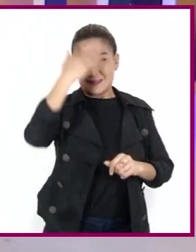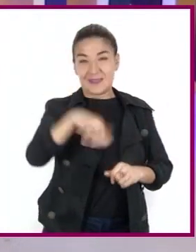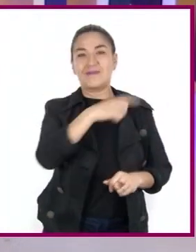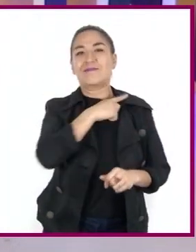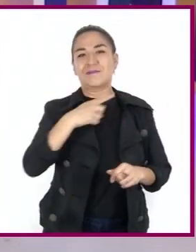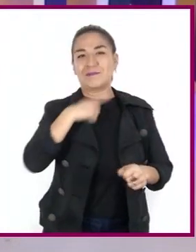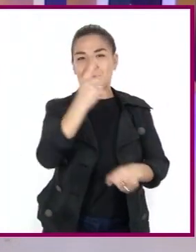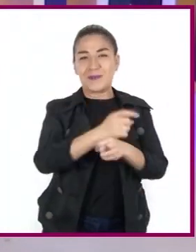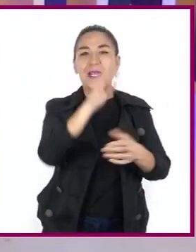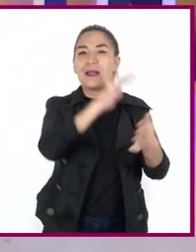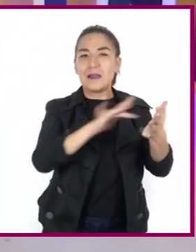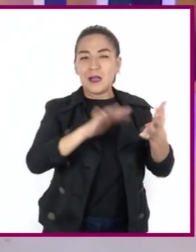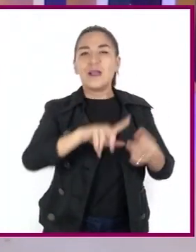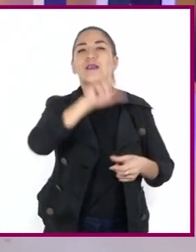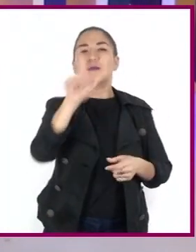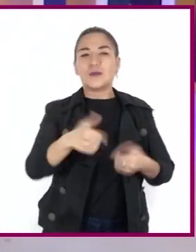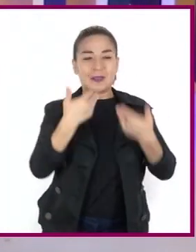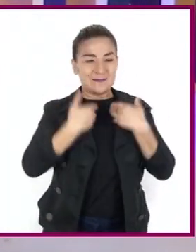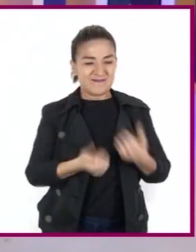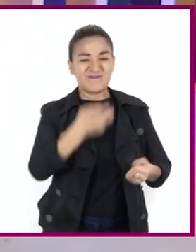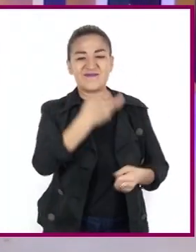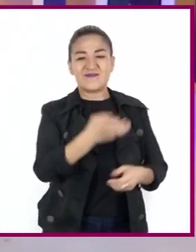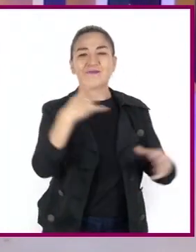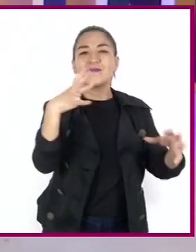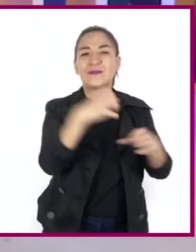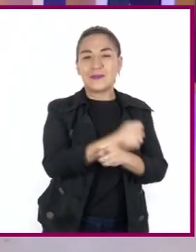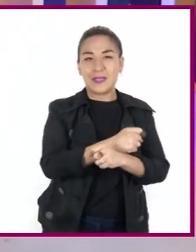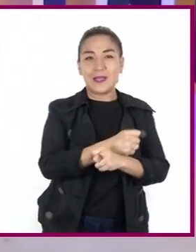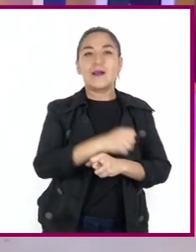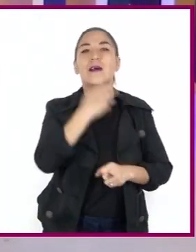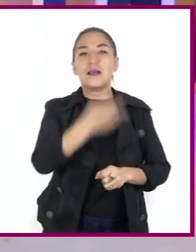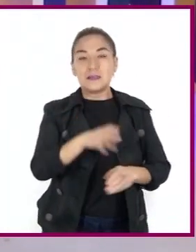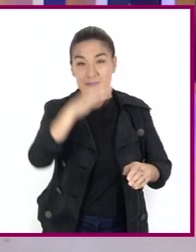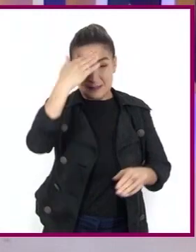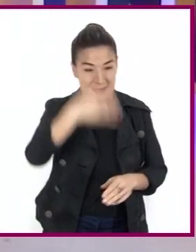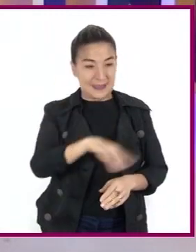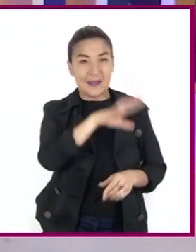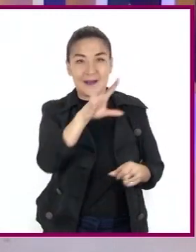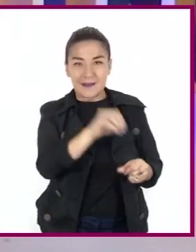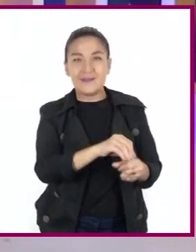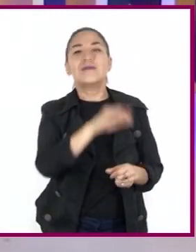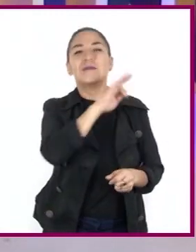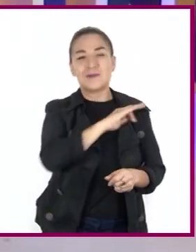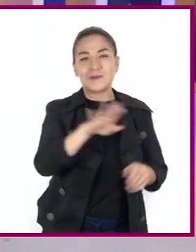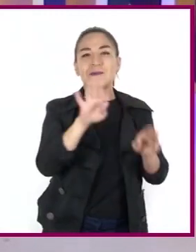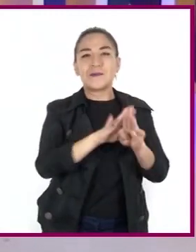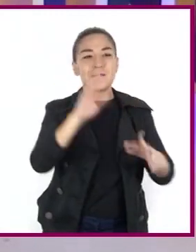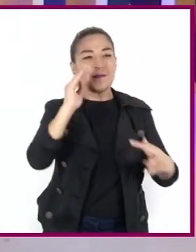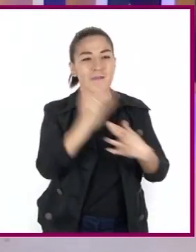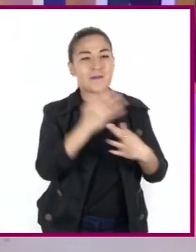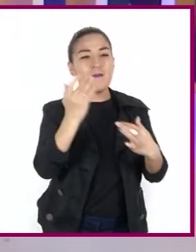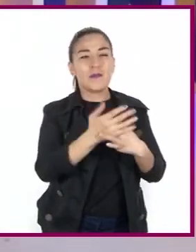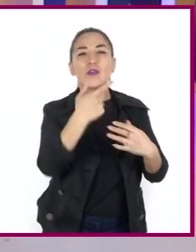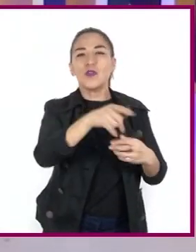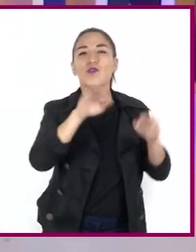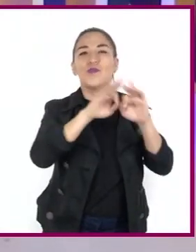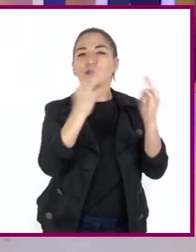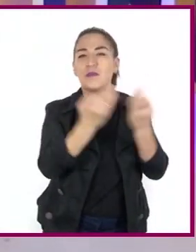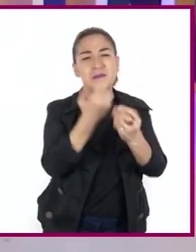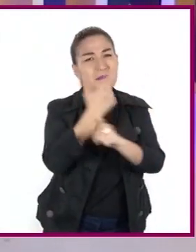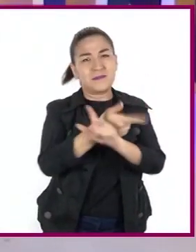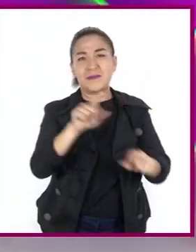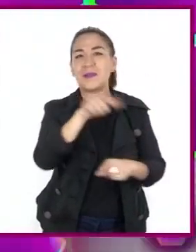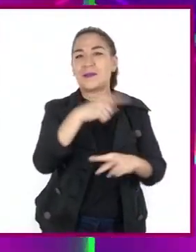leerla y entender su significado. Si sabemos eso, también podemos saber las partes de las que se compone cualquier